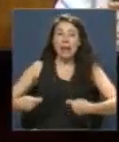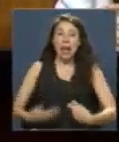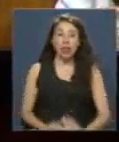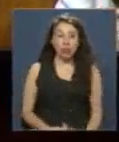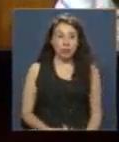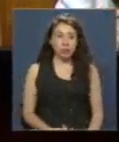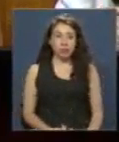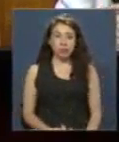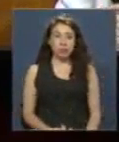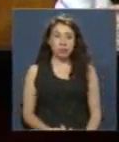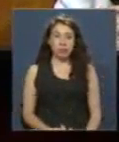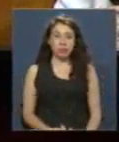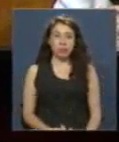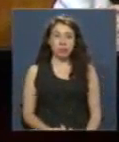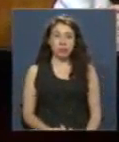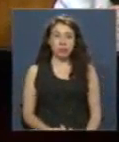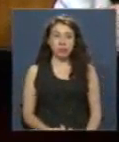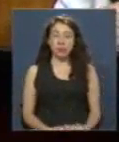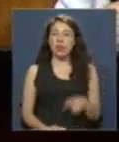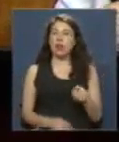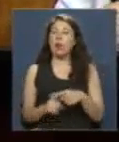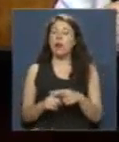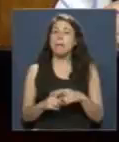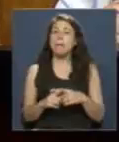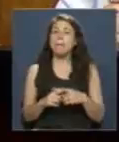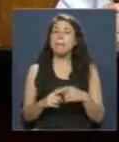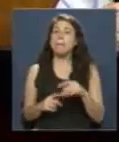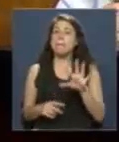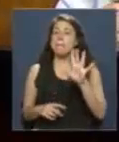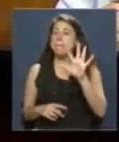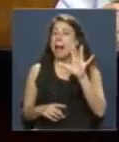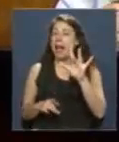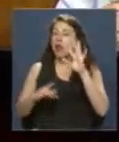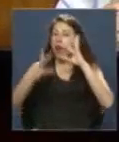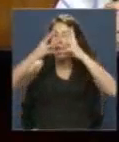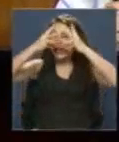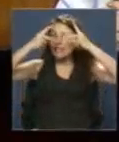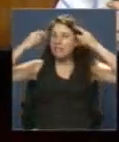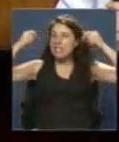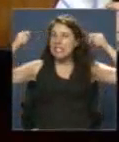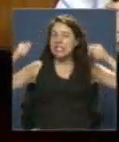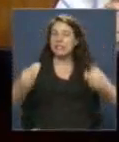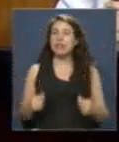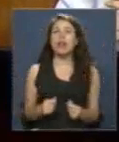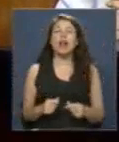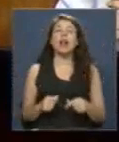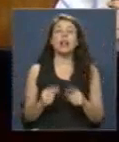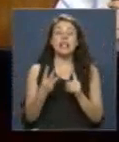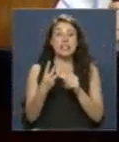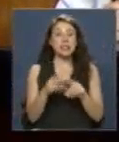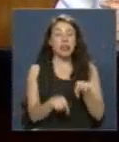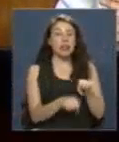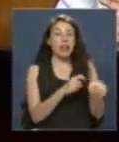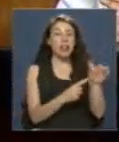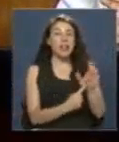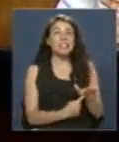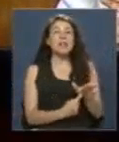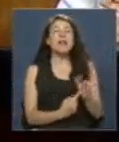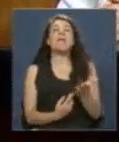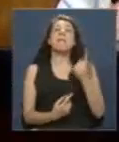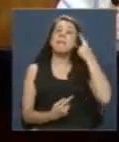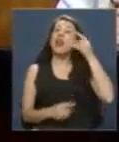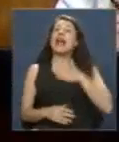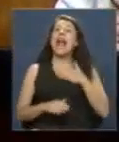¿Qué mano invisible? ¿De qué mano invisible me están hablando? Y luego discrimina en favor de